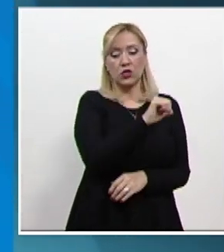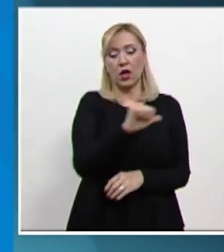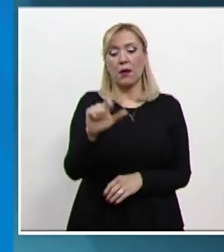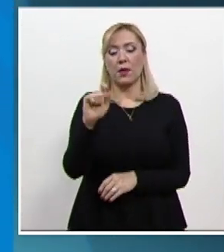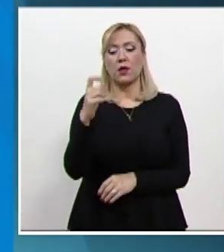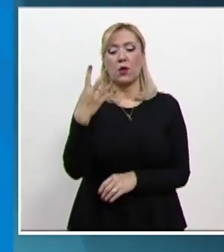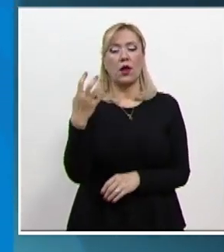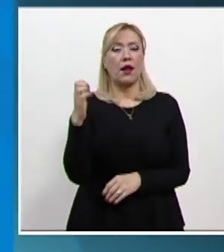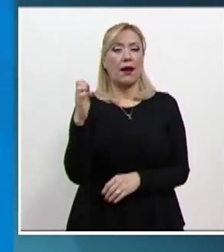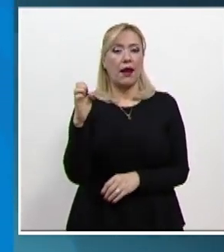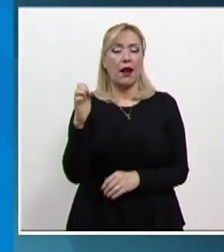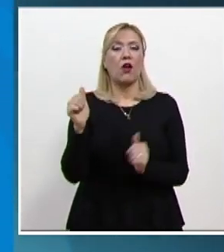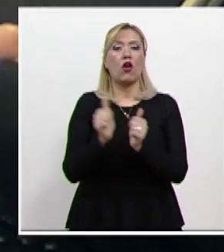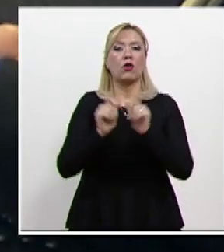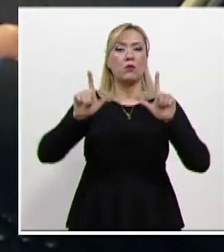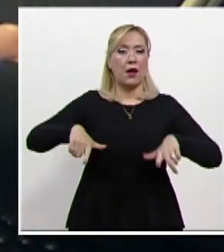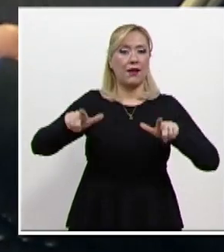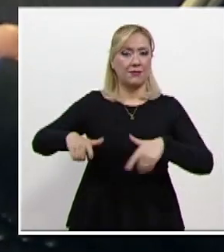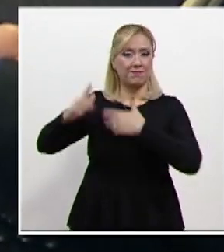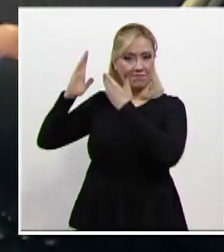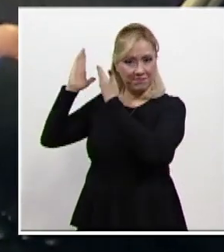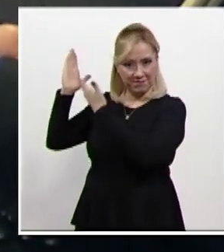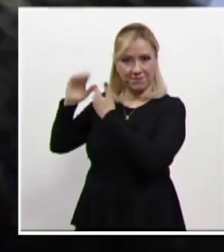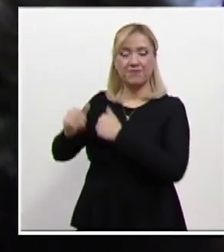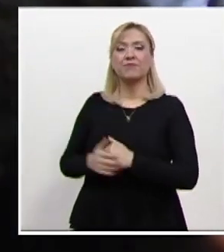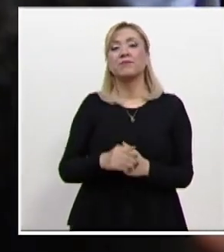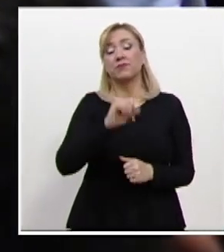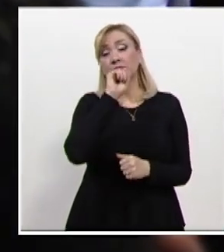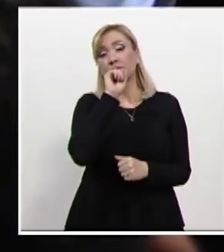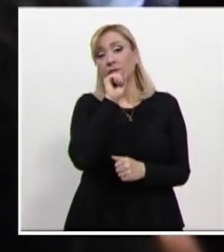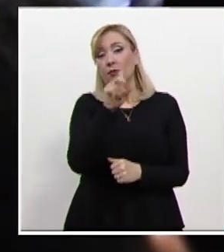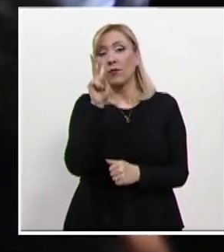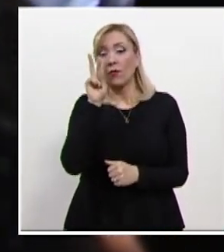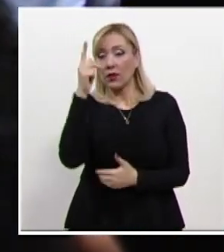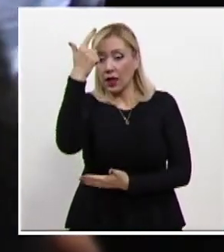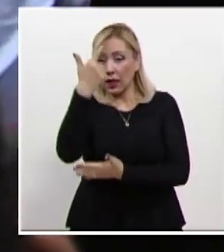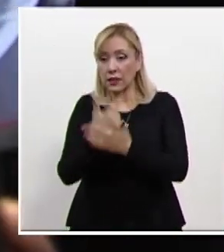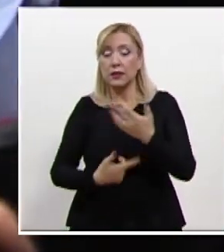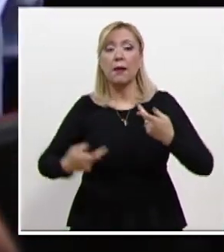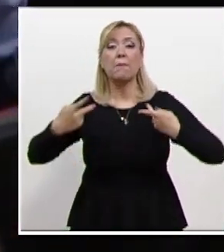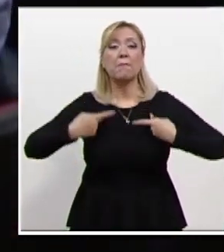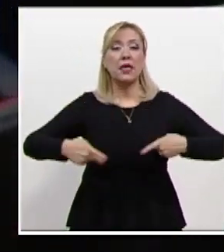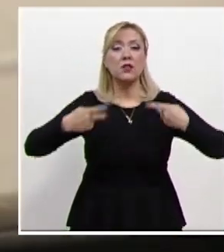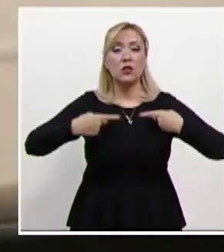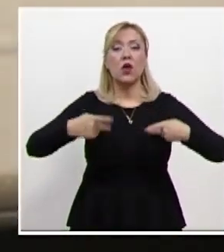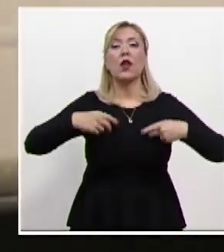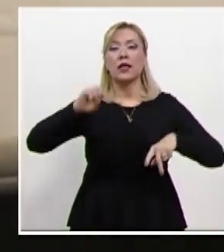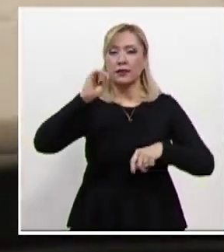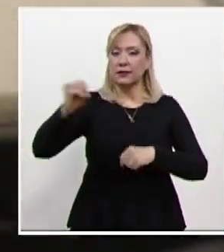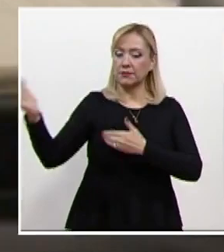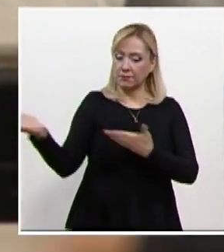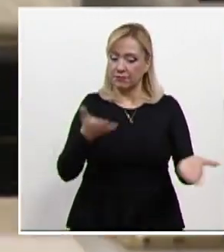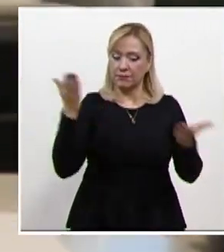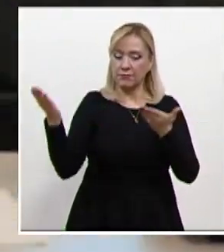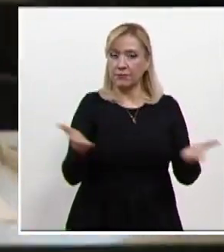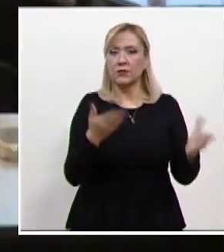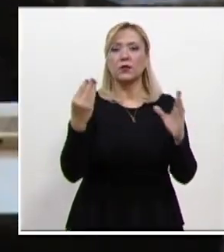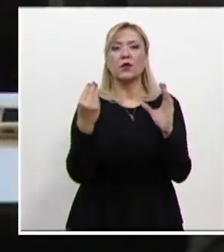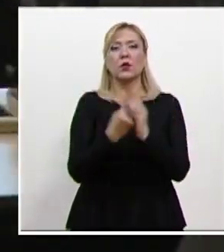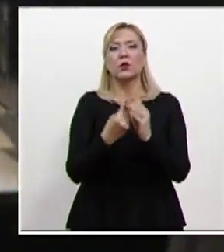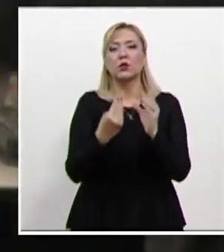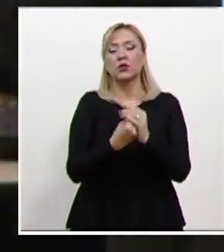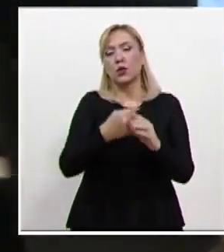próximos a través de su sitio web. Ahí mismo también encontrarán la lista de personas admitidas del primer concurso abierto de